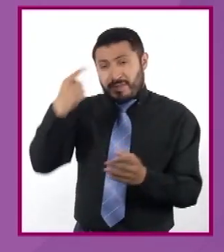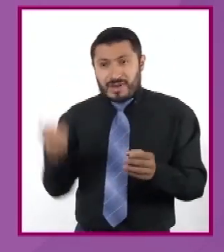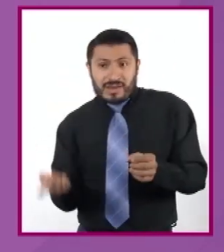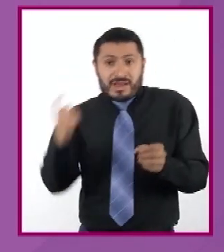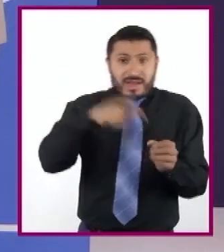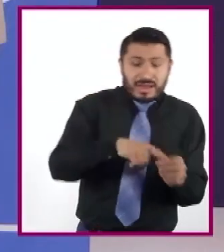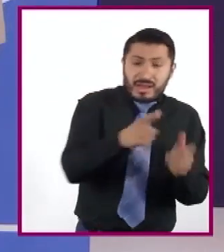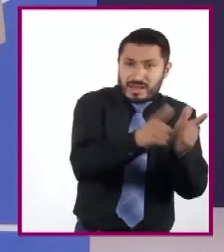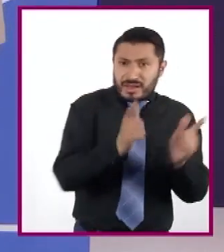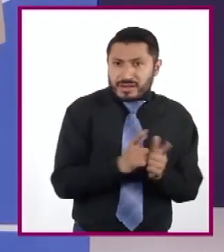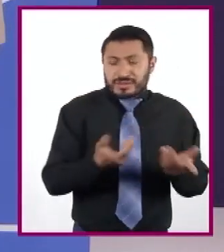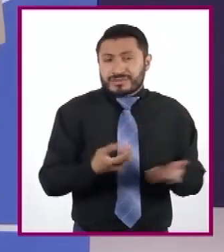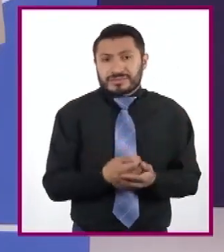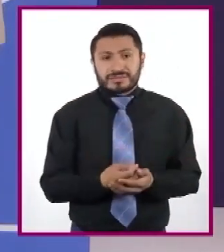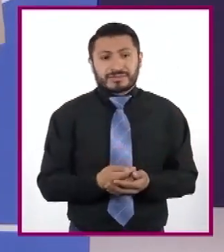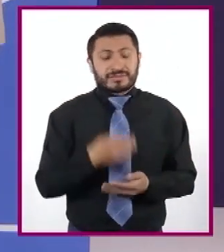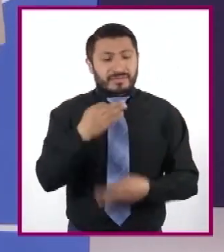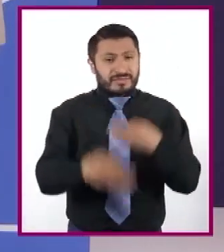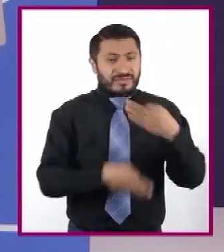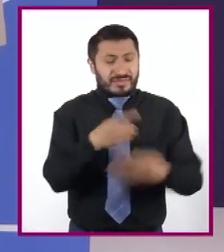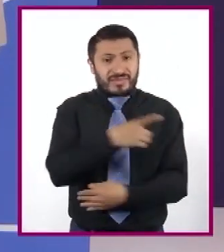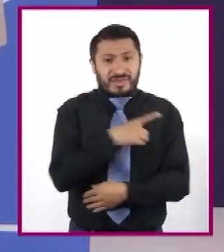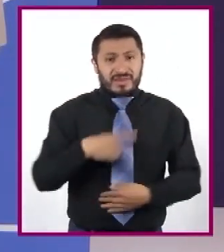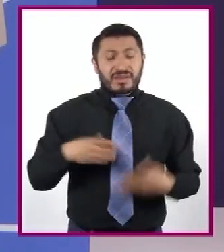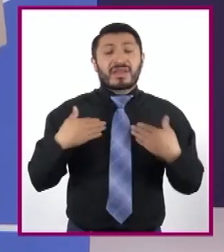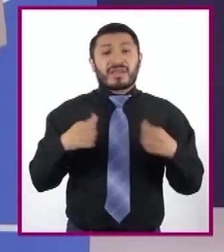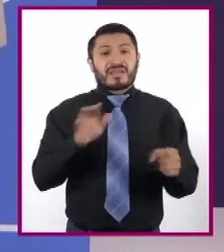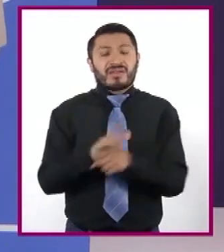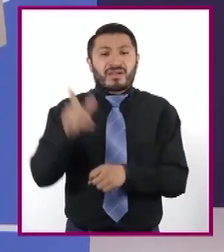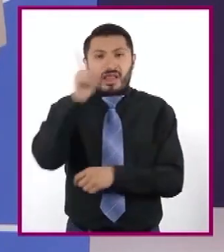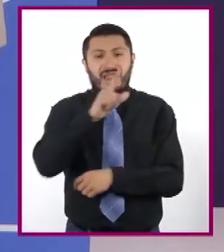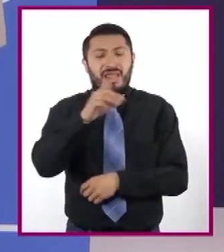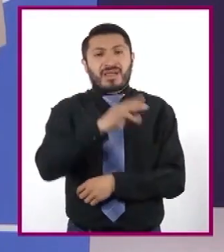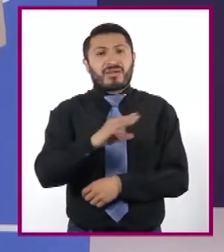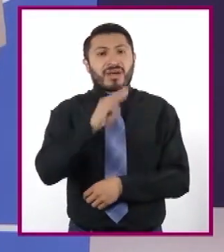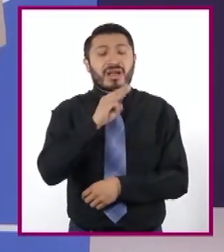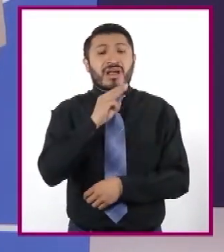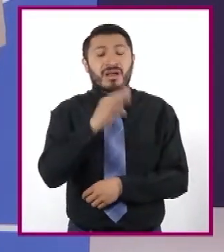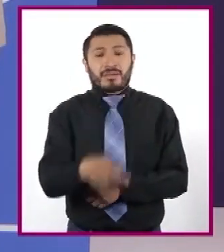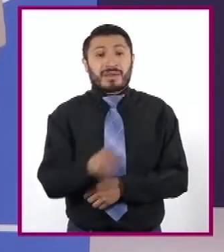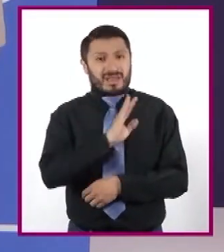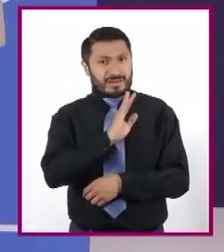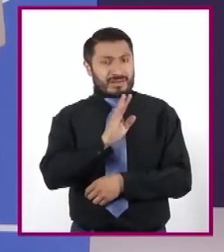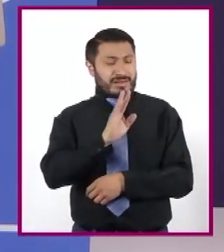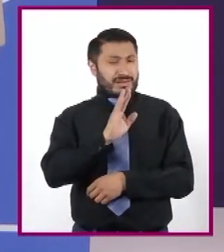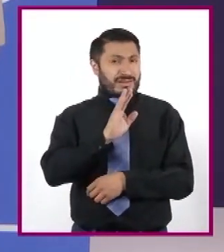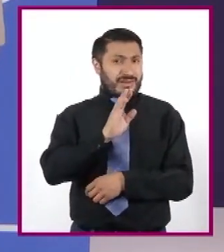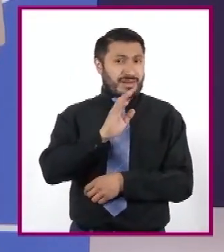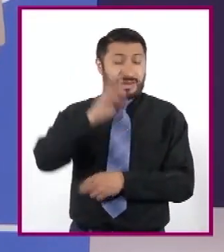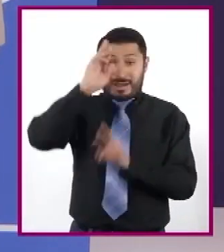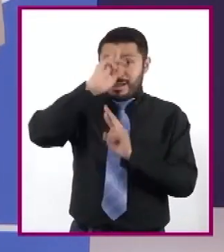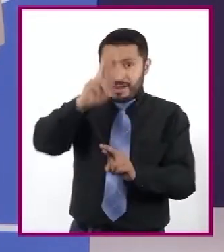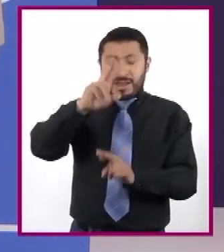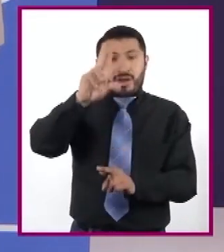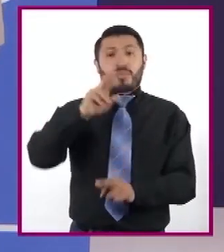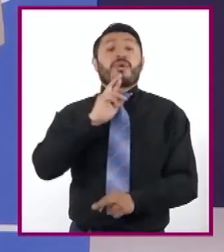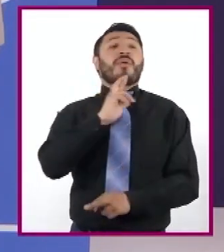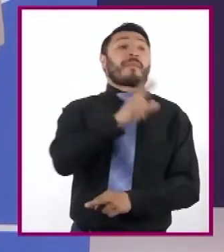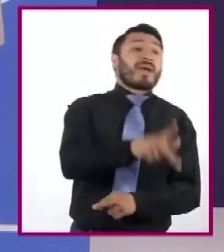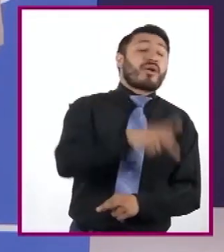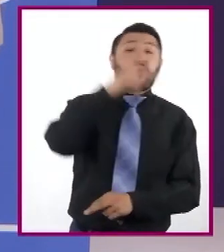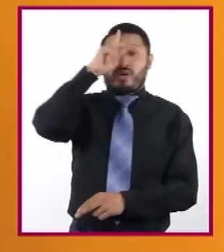grupo? Todos deben entender que la lengua materna se respeta. No hay lenguas mejores ni peores que